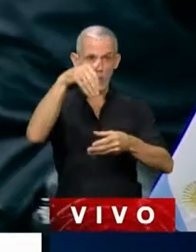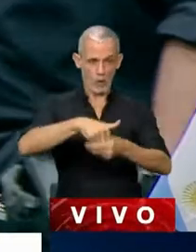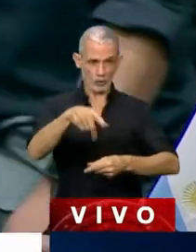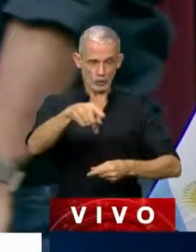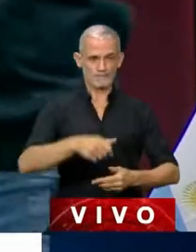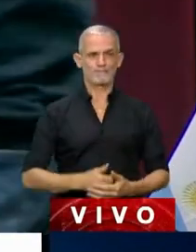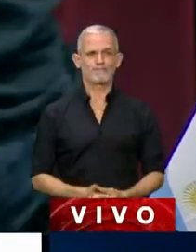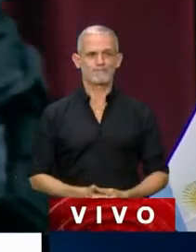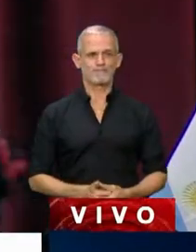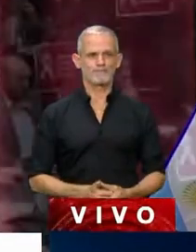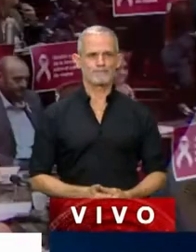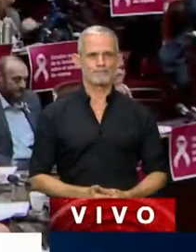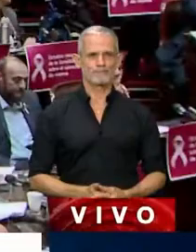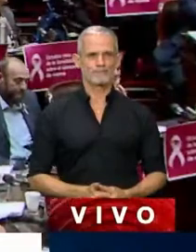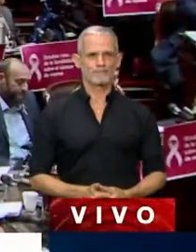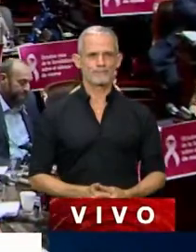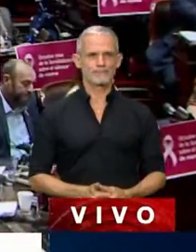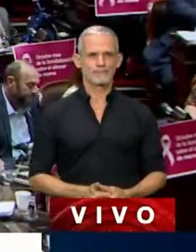voto.